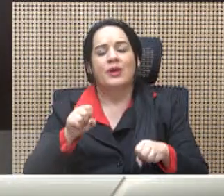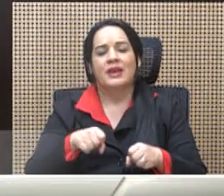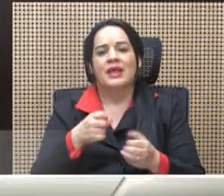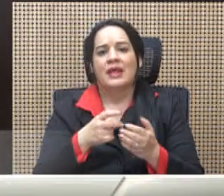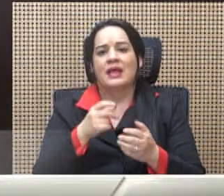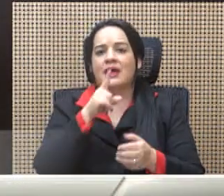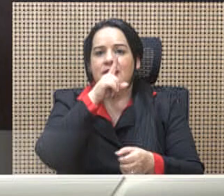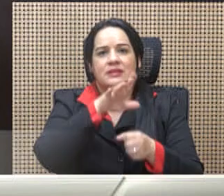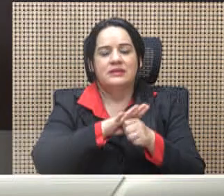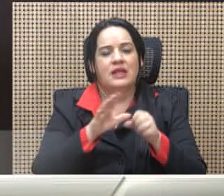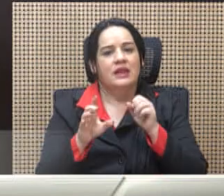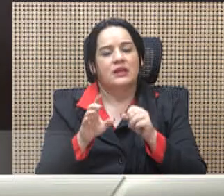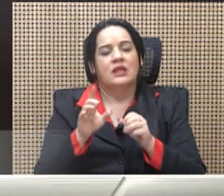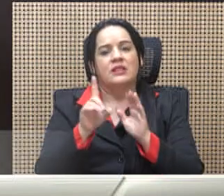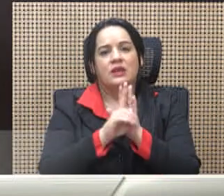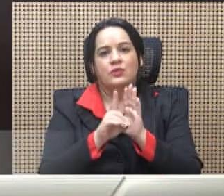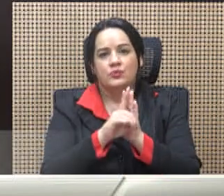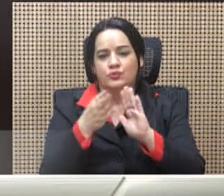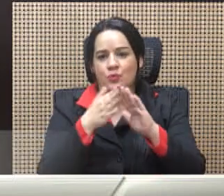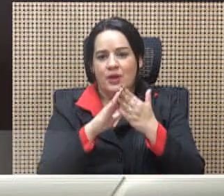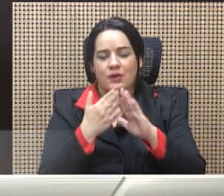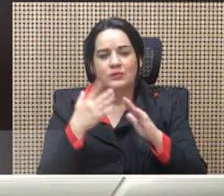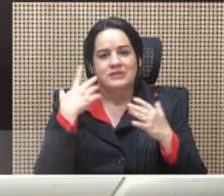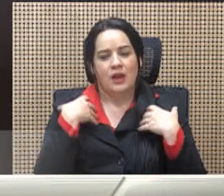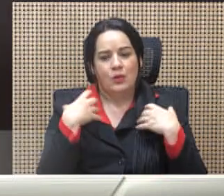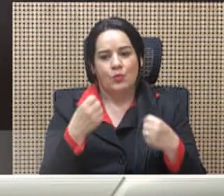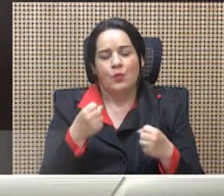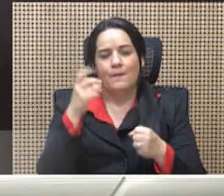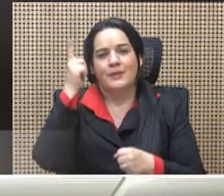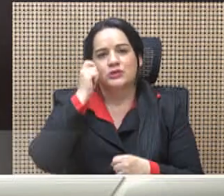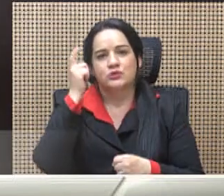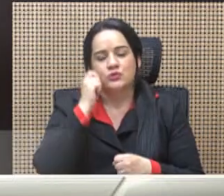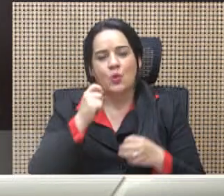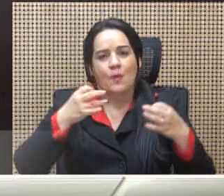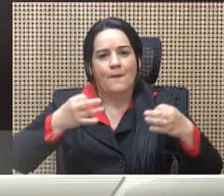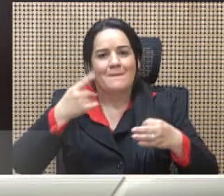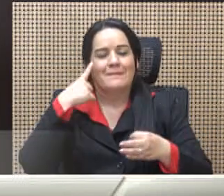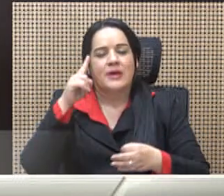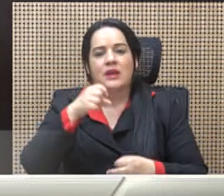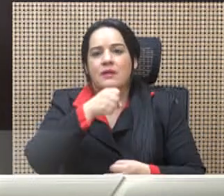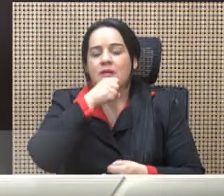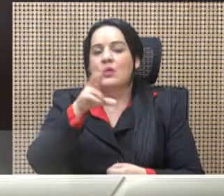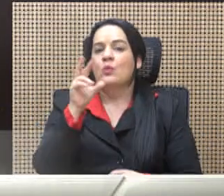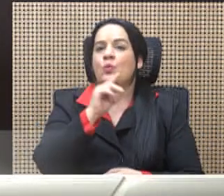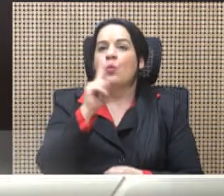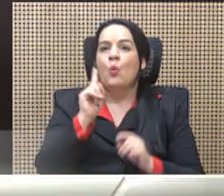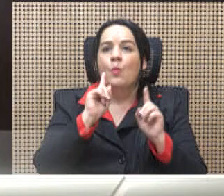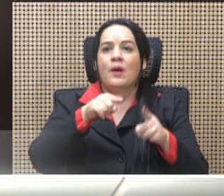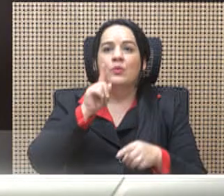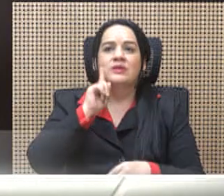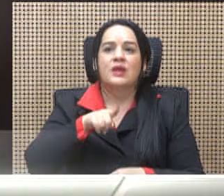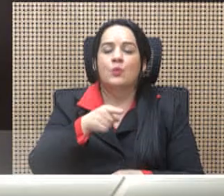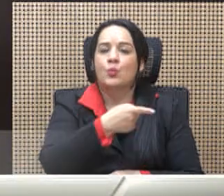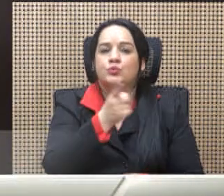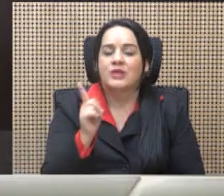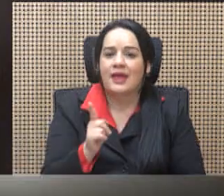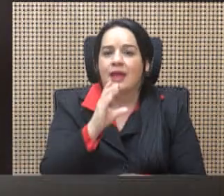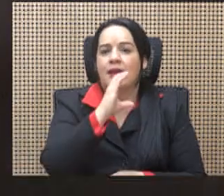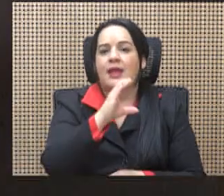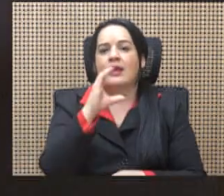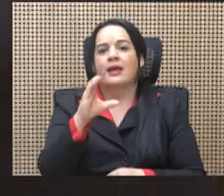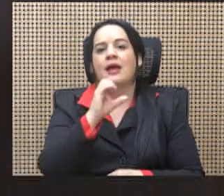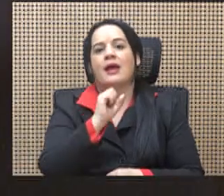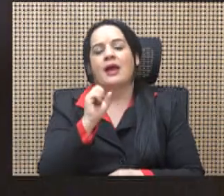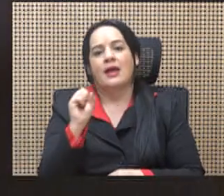a la salud y a una pensión digna para la vejez pero no vamos a engañarlos a ustedes la caja está